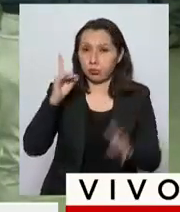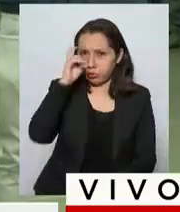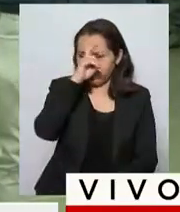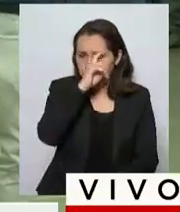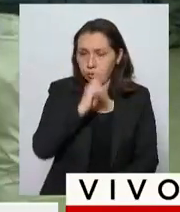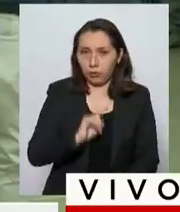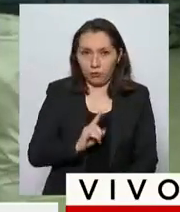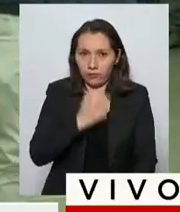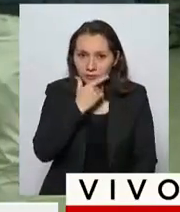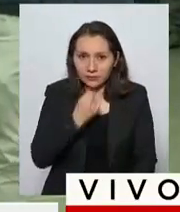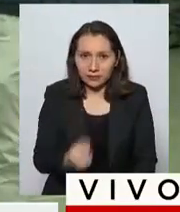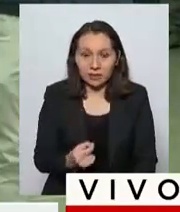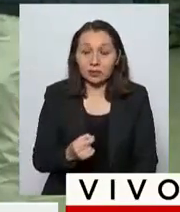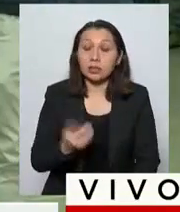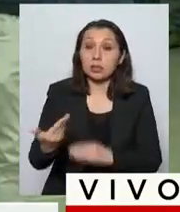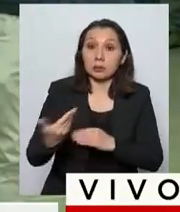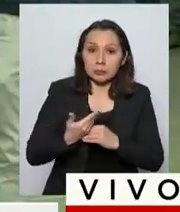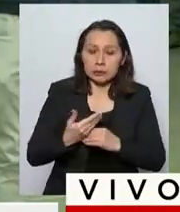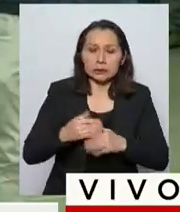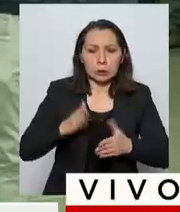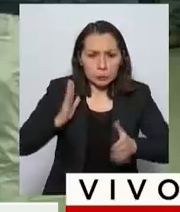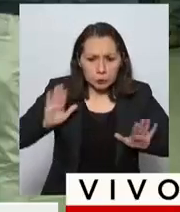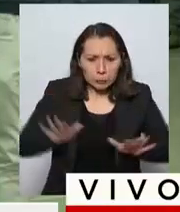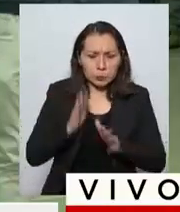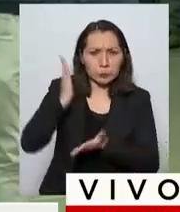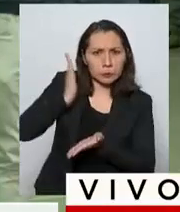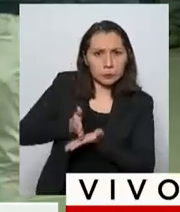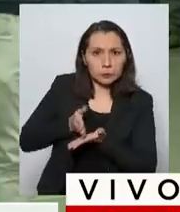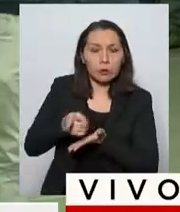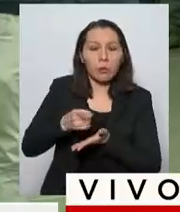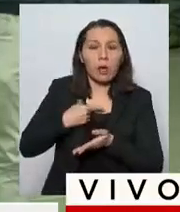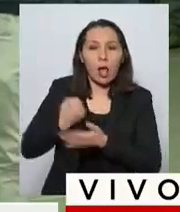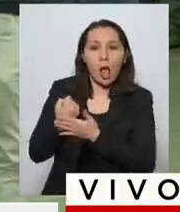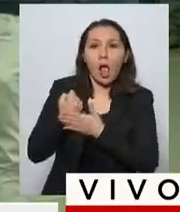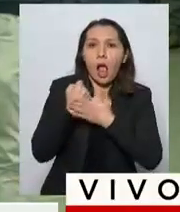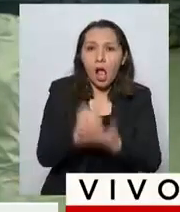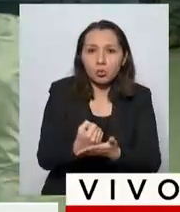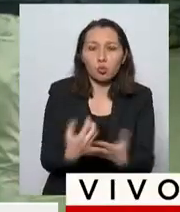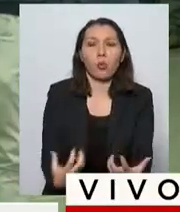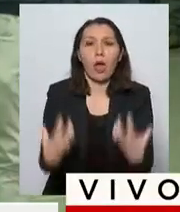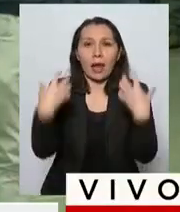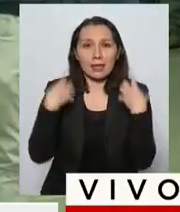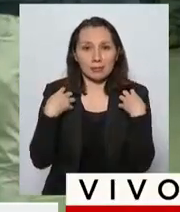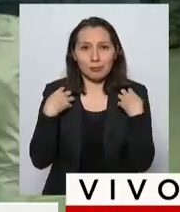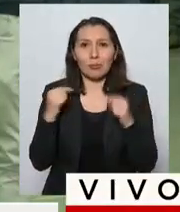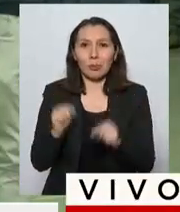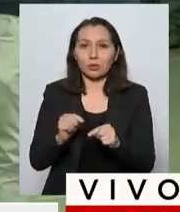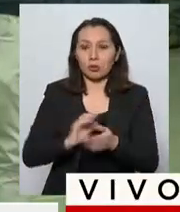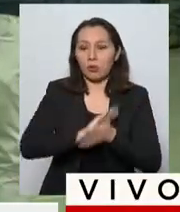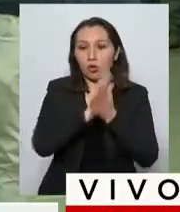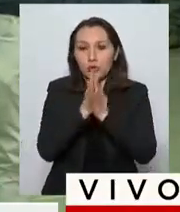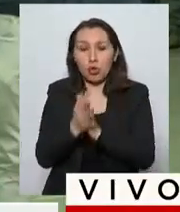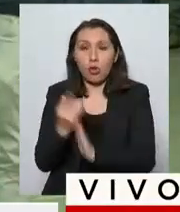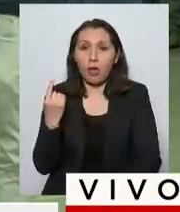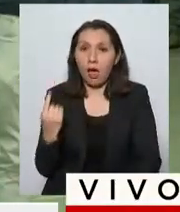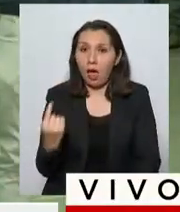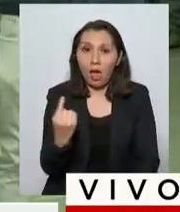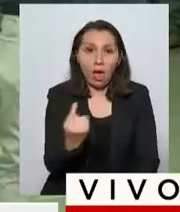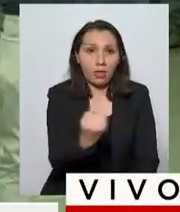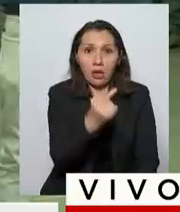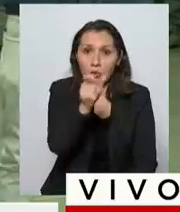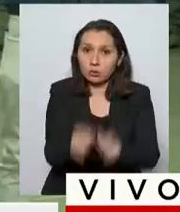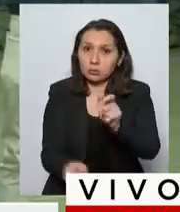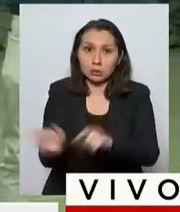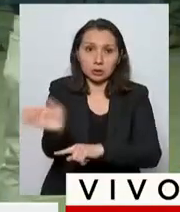complejidad. Y exige también la colaboración y la responsabilidad de todos y cada uno de